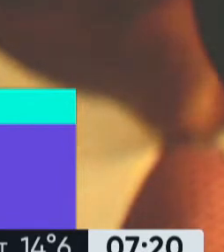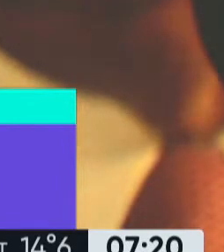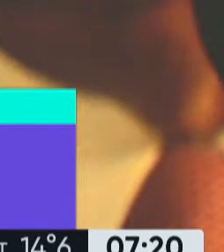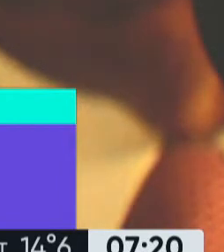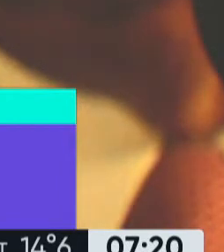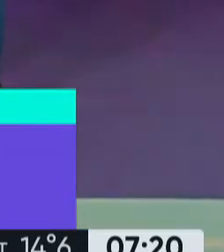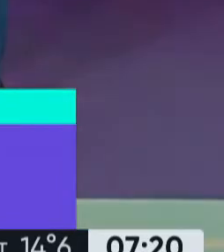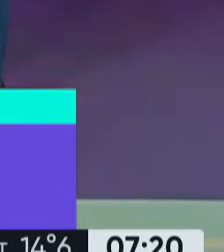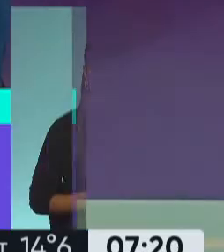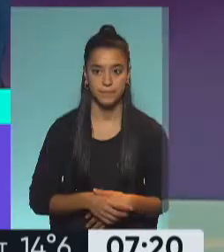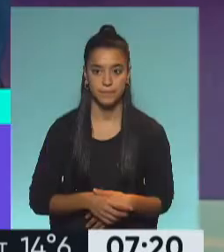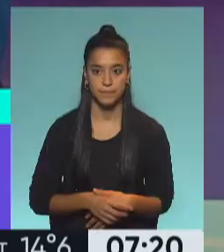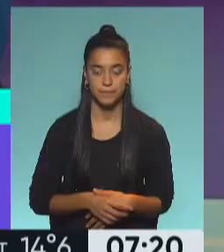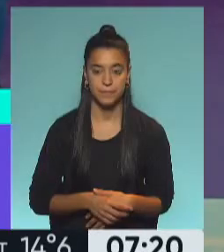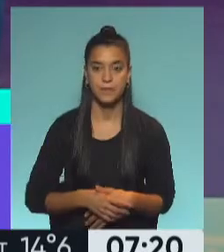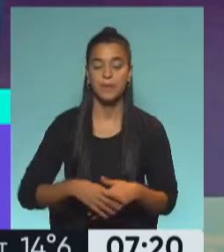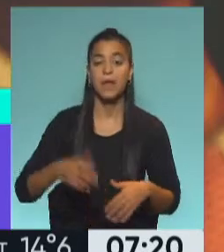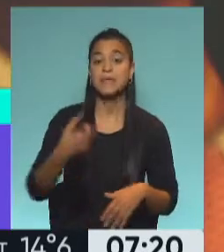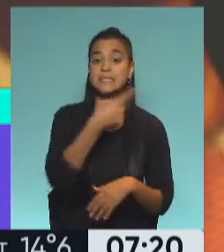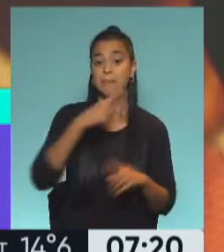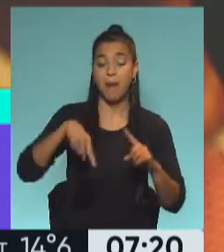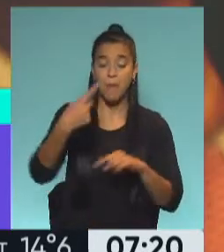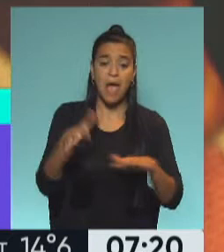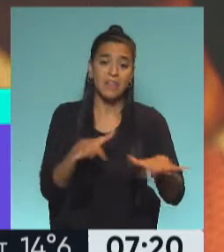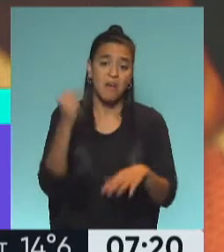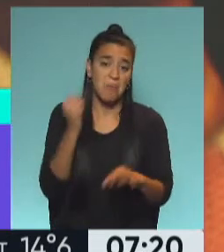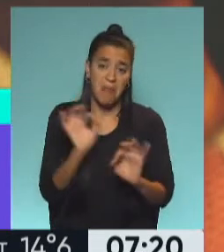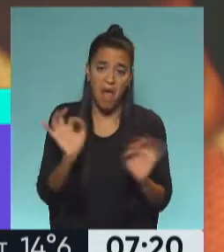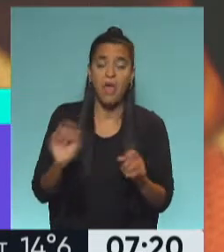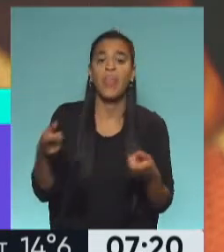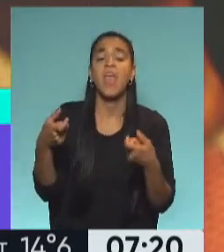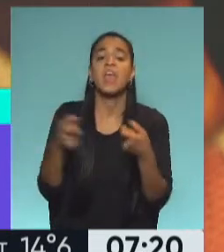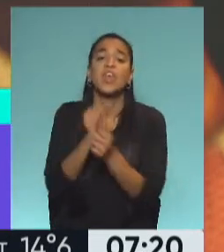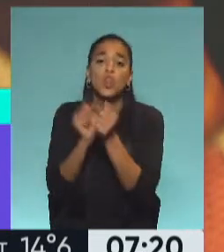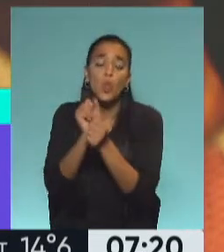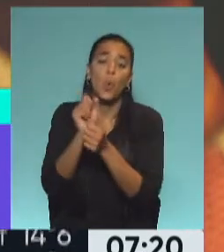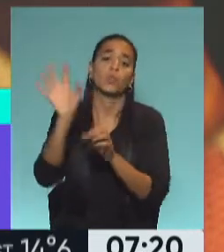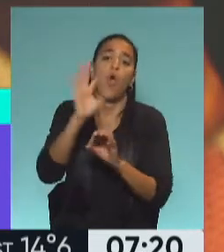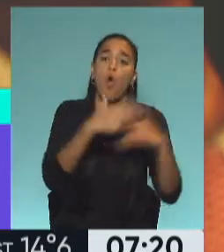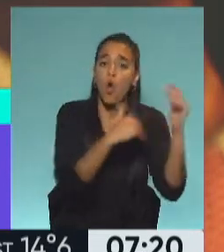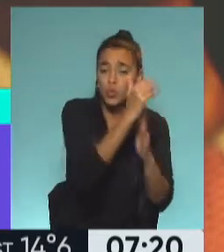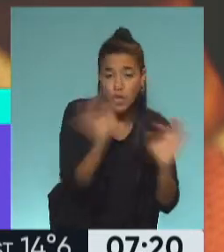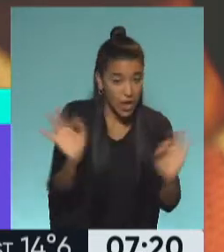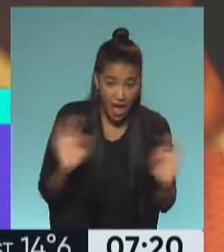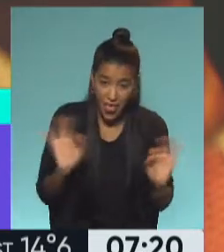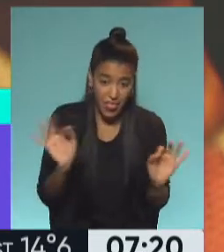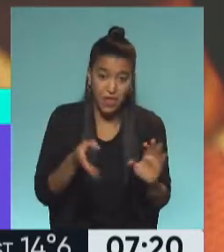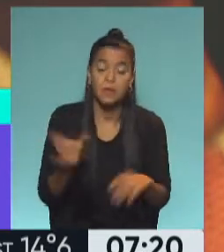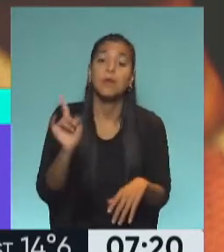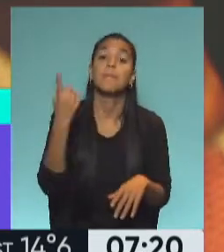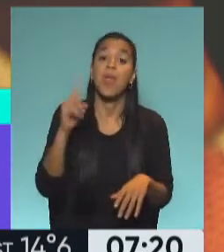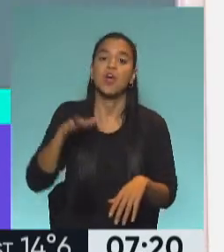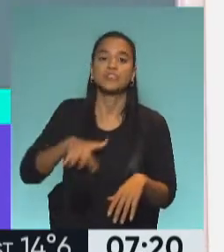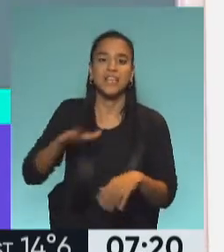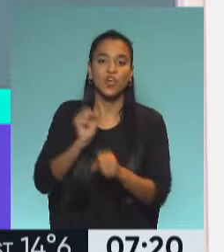viene, sin actividad económica, digo, no vas a poder ir a la industria, a la construcción, nada, salvo los sectores